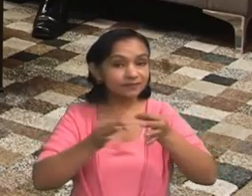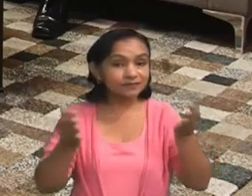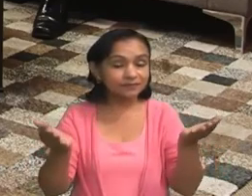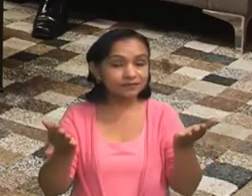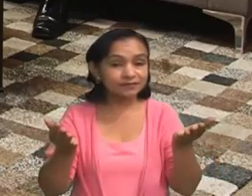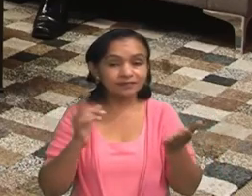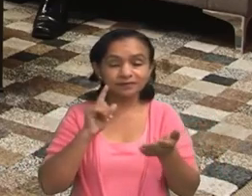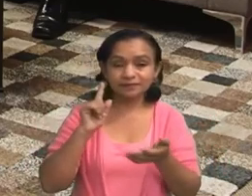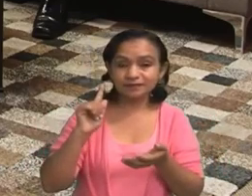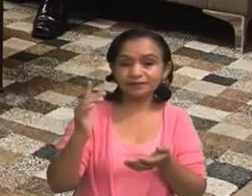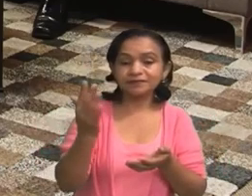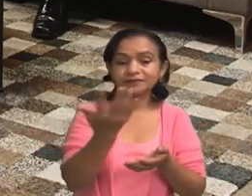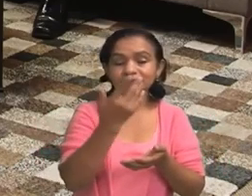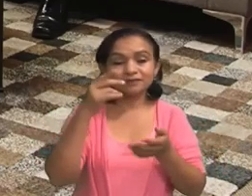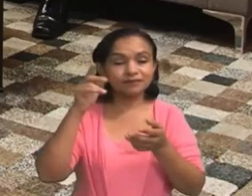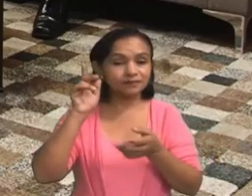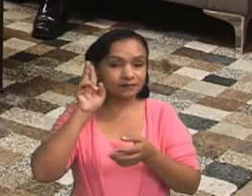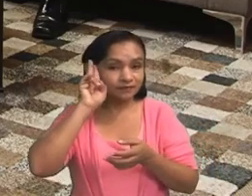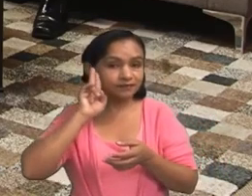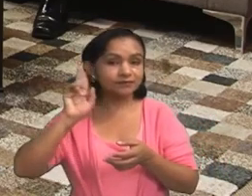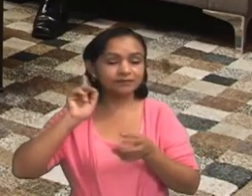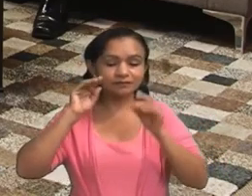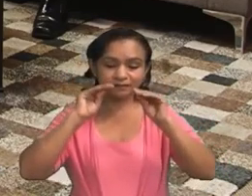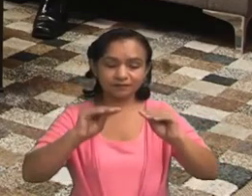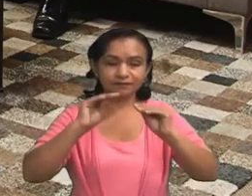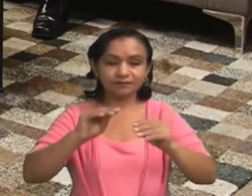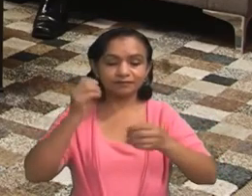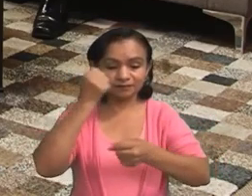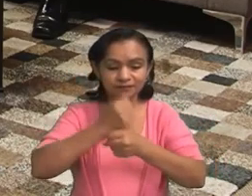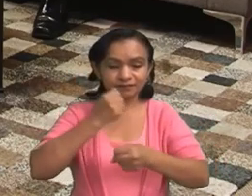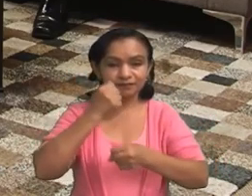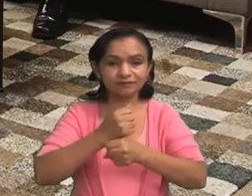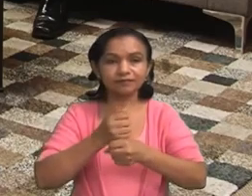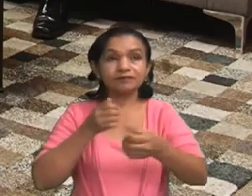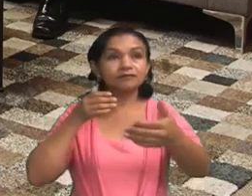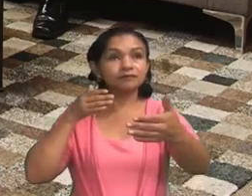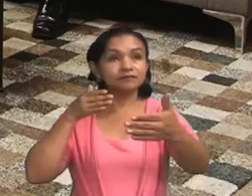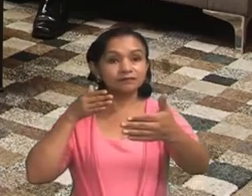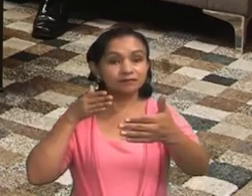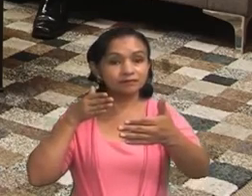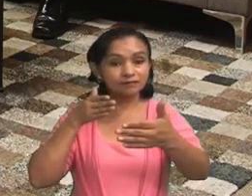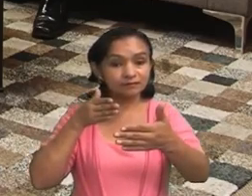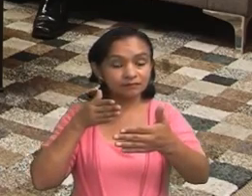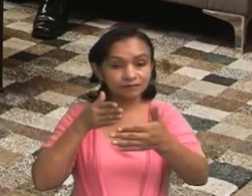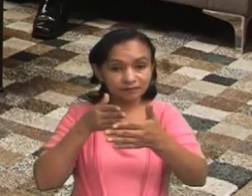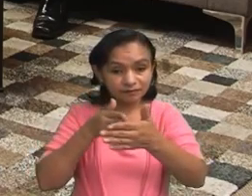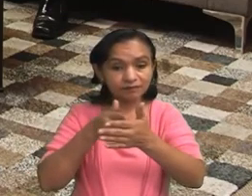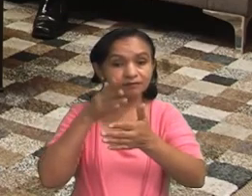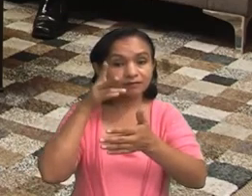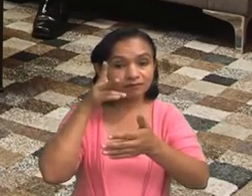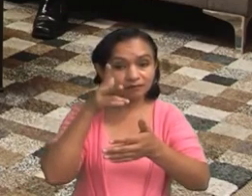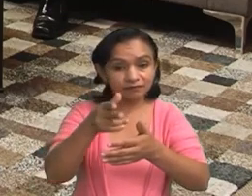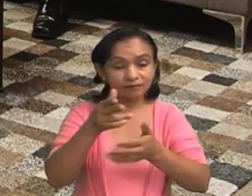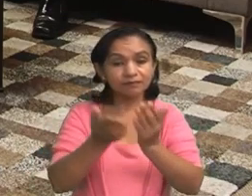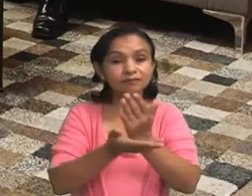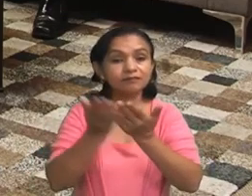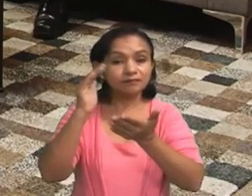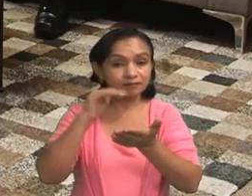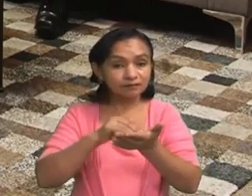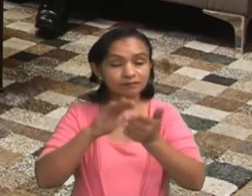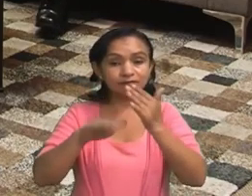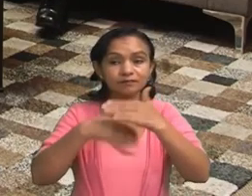eso estamos las universidades. Y sin duda alguna trabajando arduamente. Compañero, tenemos que hacer, compañero Randall, tenemos que hacer una nueva pausa.